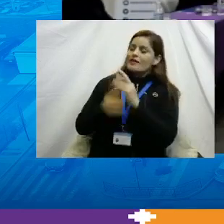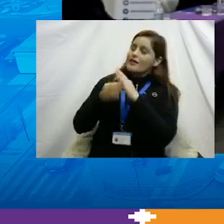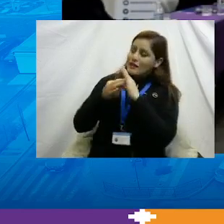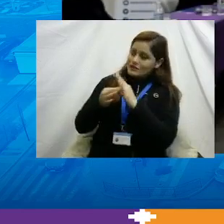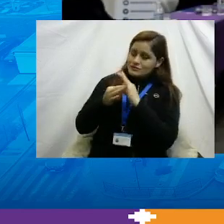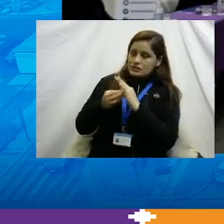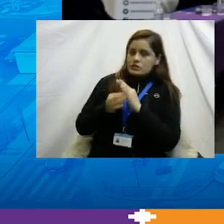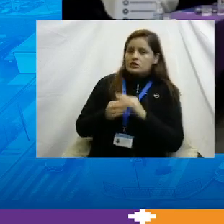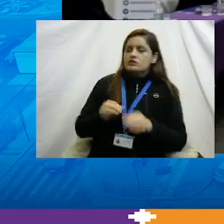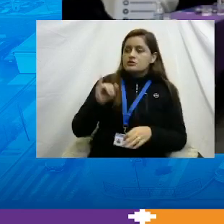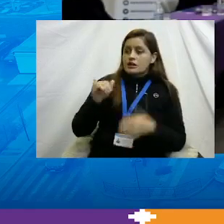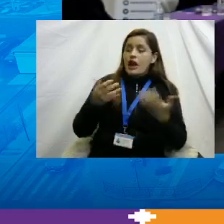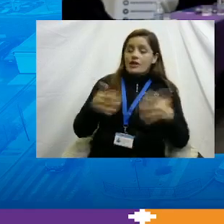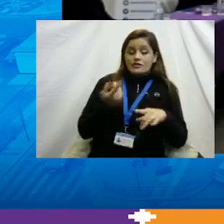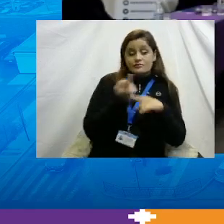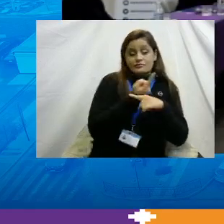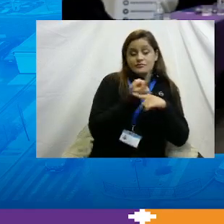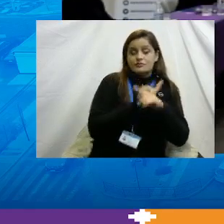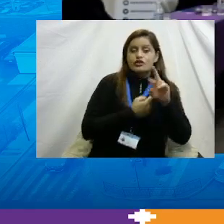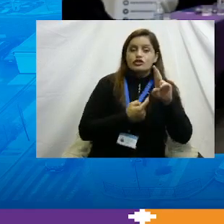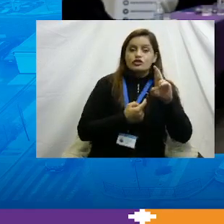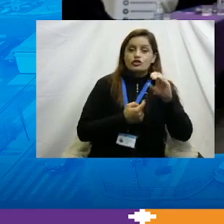Como le comentaba el concejal Rojas,